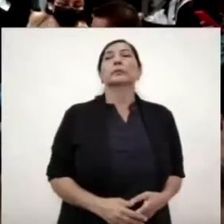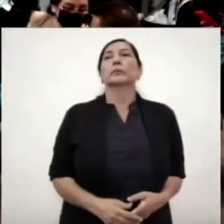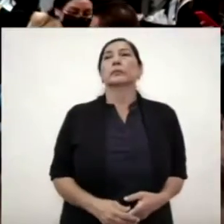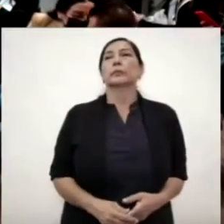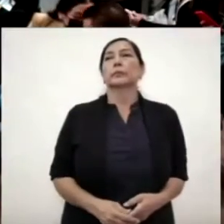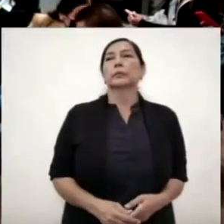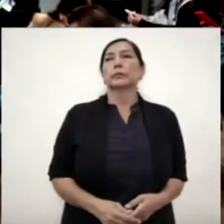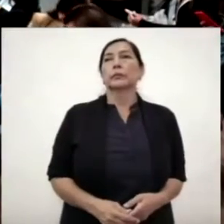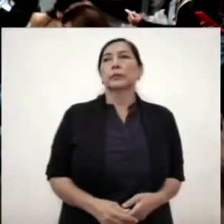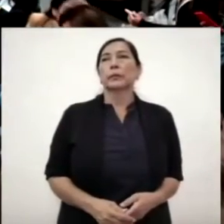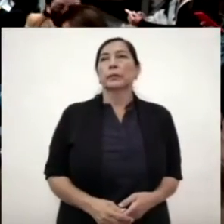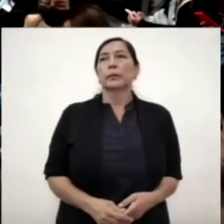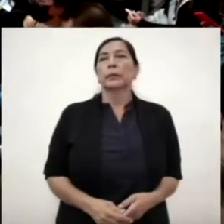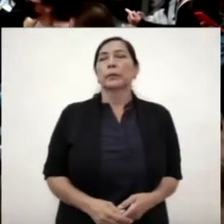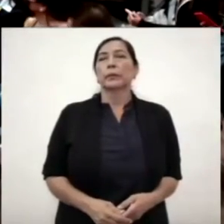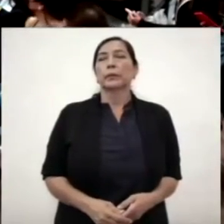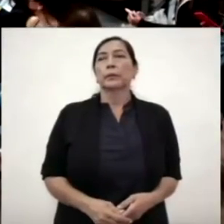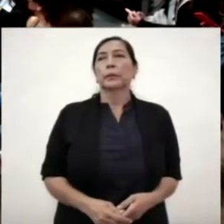Zamora.